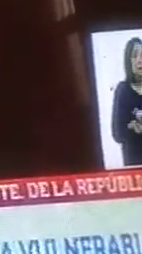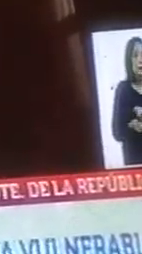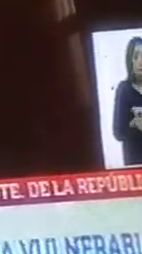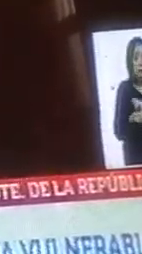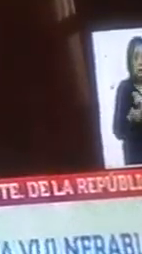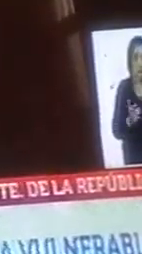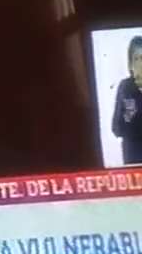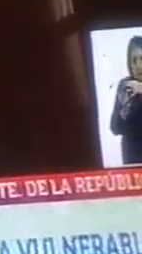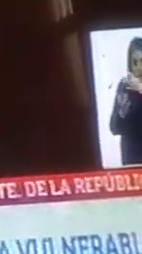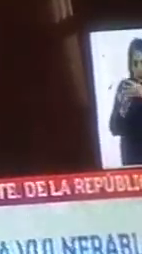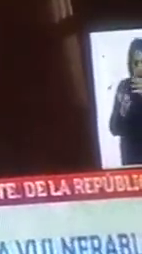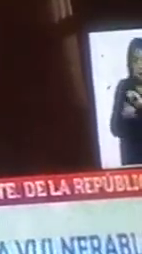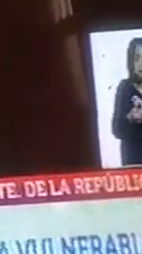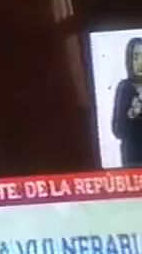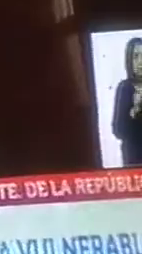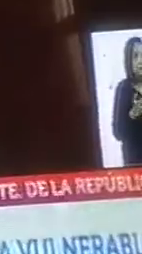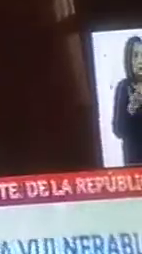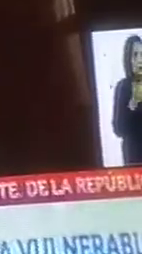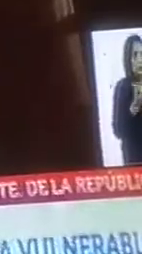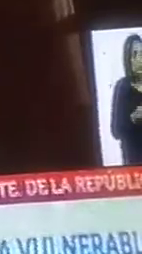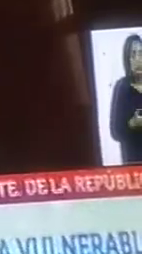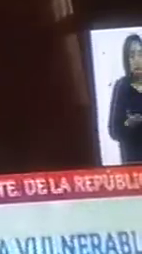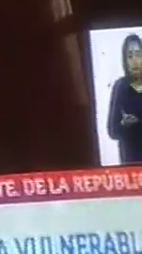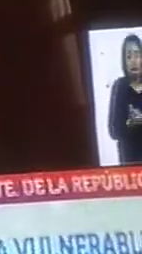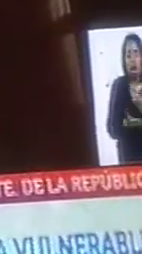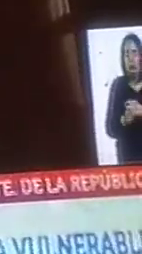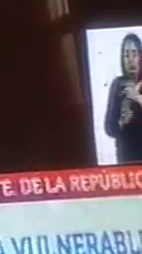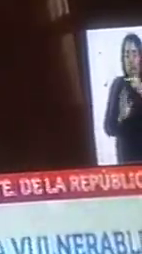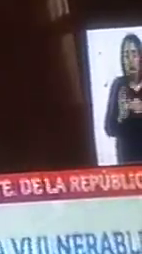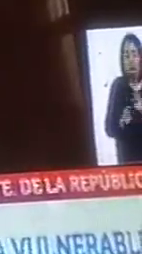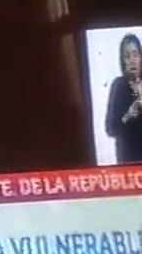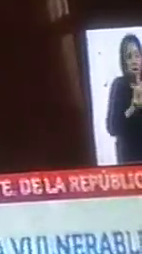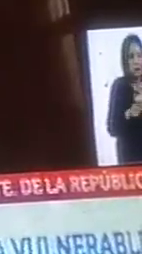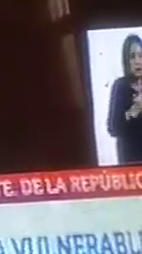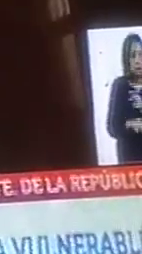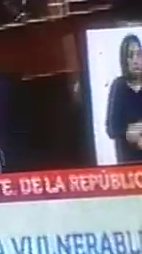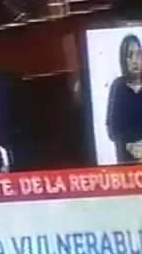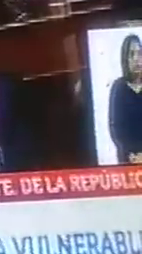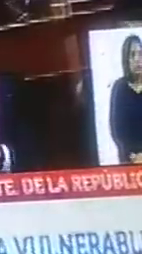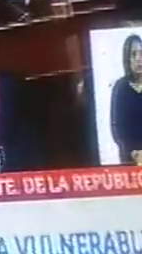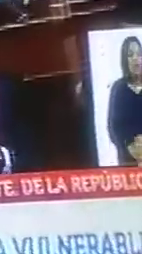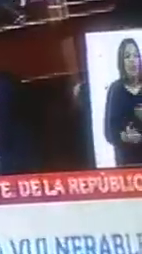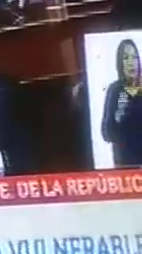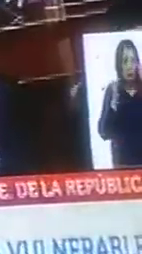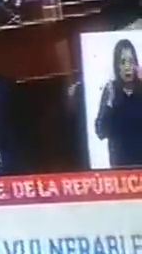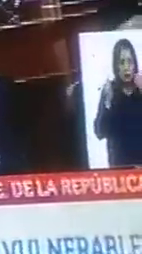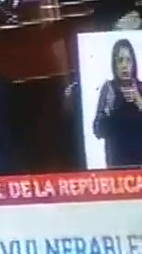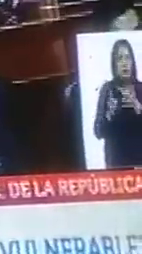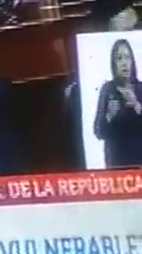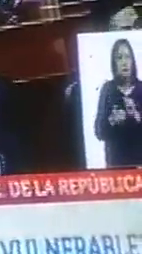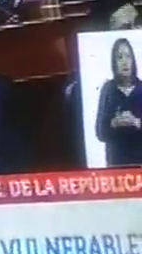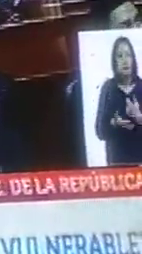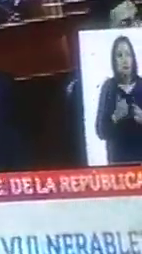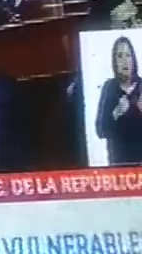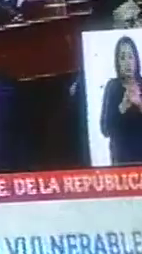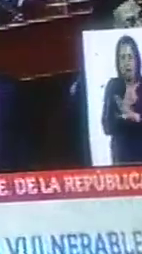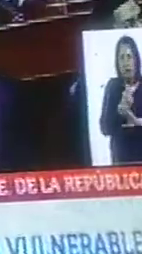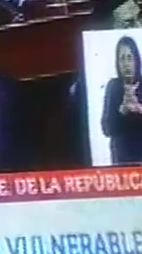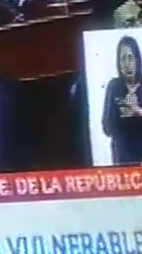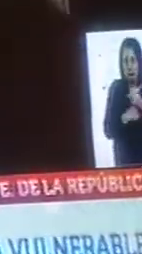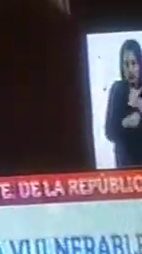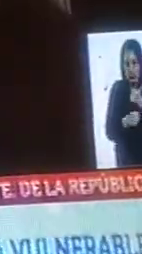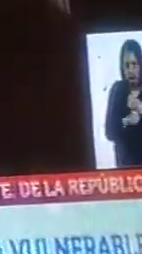de los miles lanzaremos su nuevo programa de inquilinos específicamente a la protección del